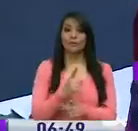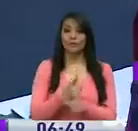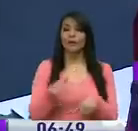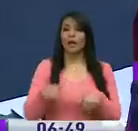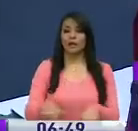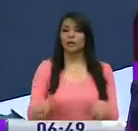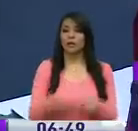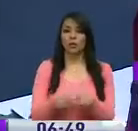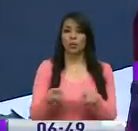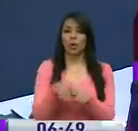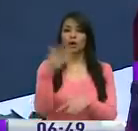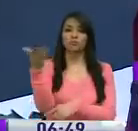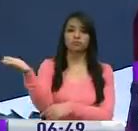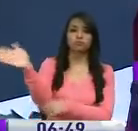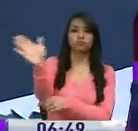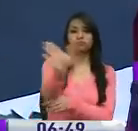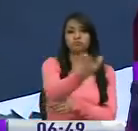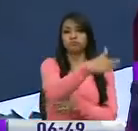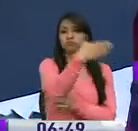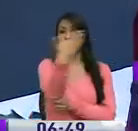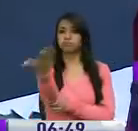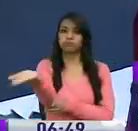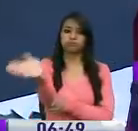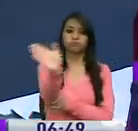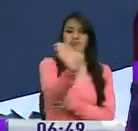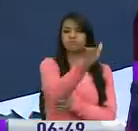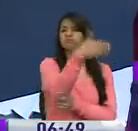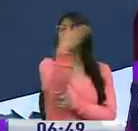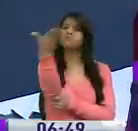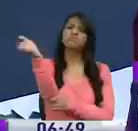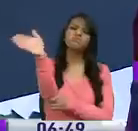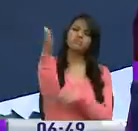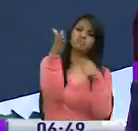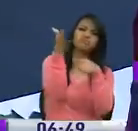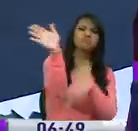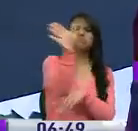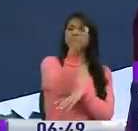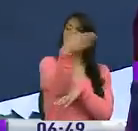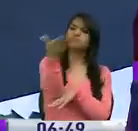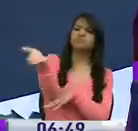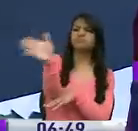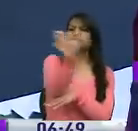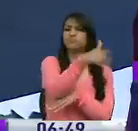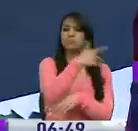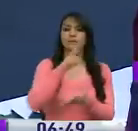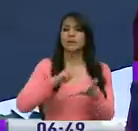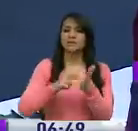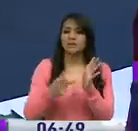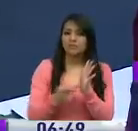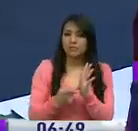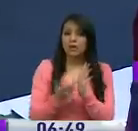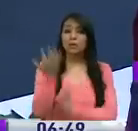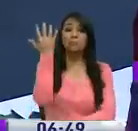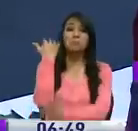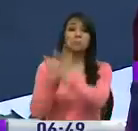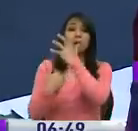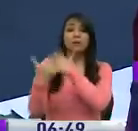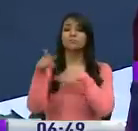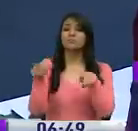batida de la bandera para decir eso que hacían nuestros